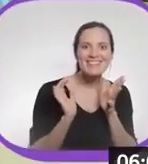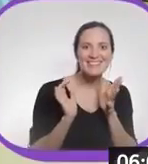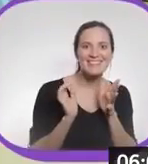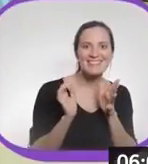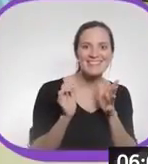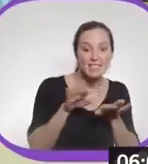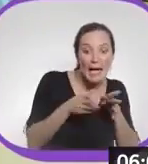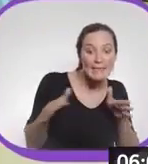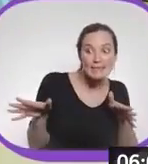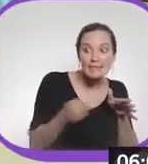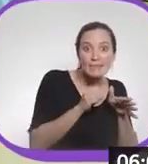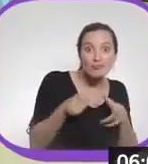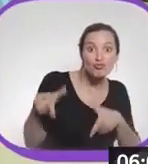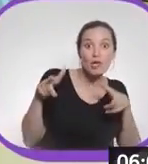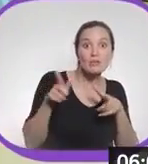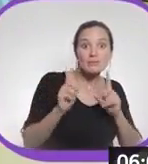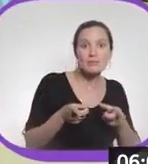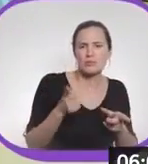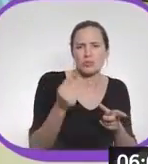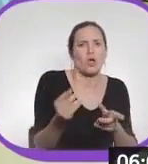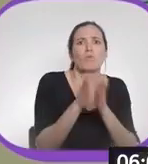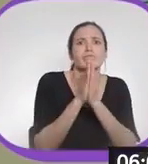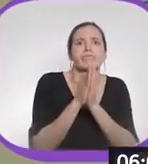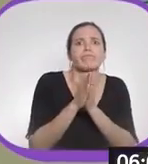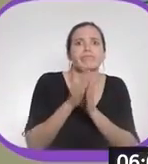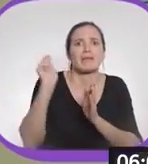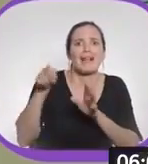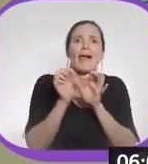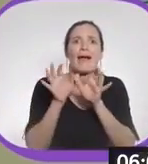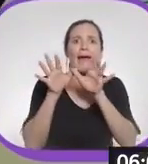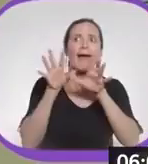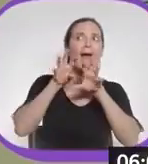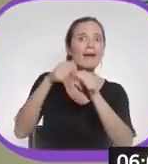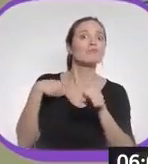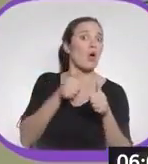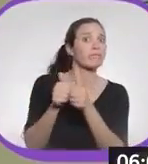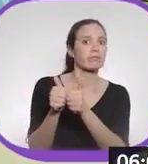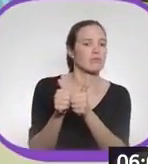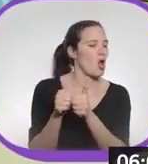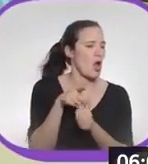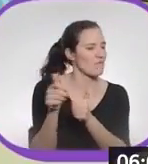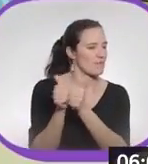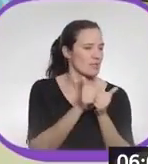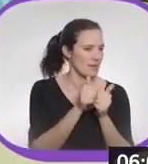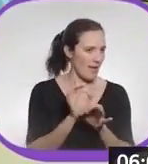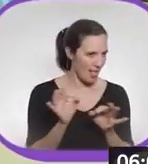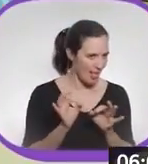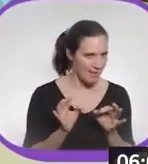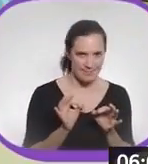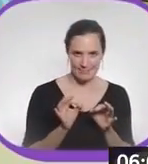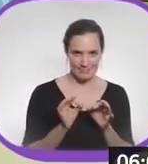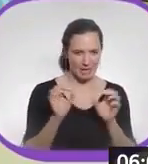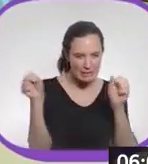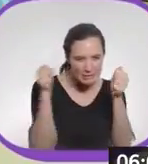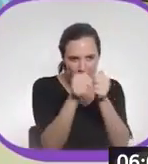¡Perfecto! Me llevaré el asado y la olla Crocker. ¡No! ¡No! Si vas a cazar hadas, yo iré contigo. ¡No irás a ninguna